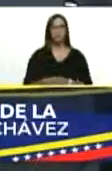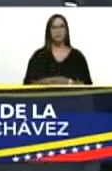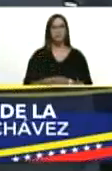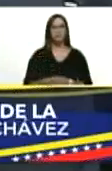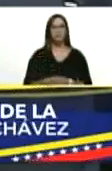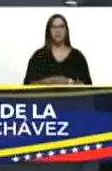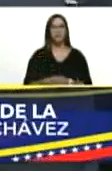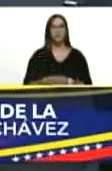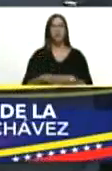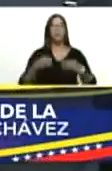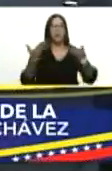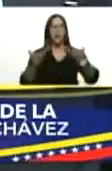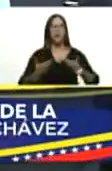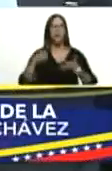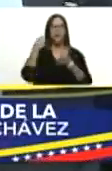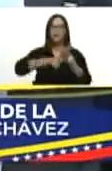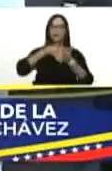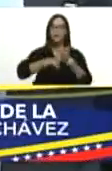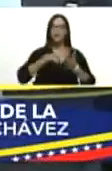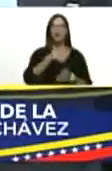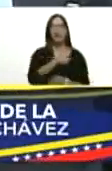para dar cada batalla,